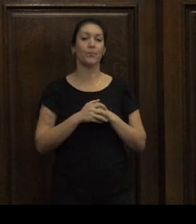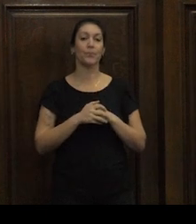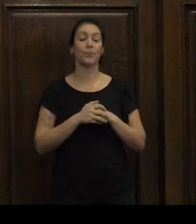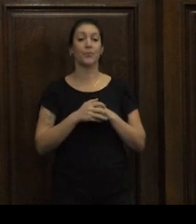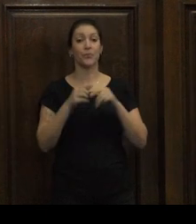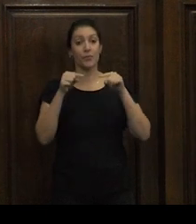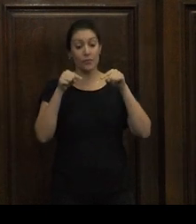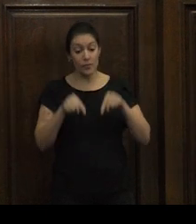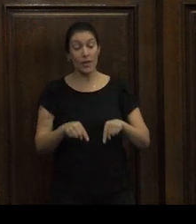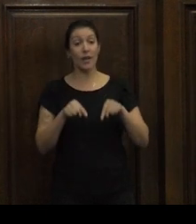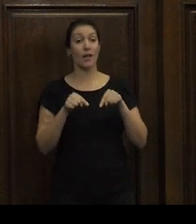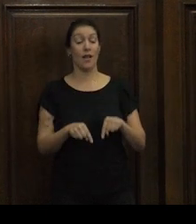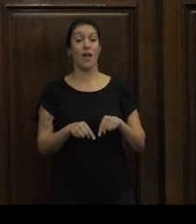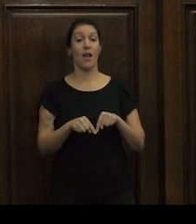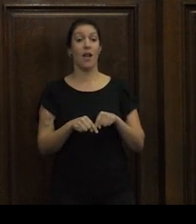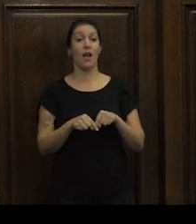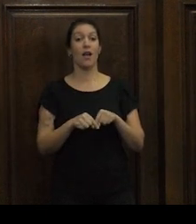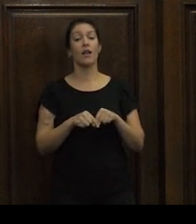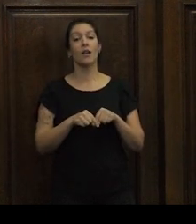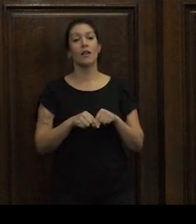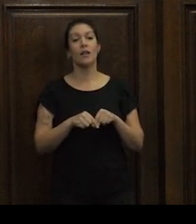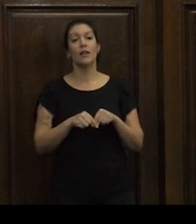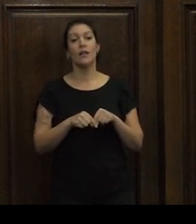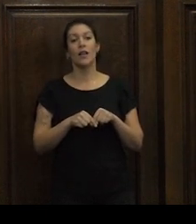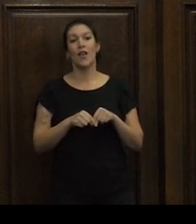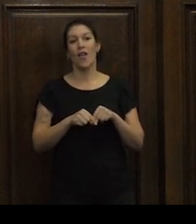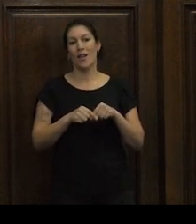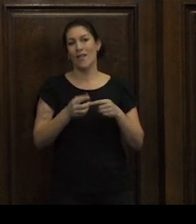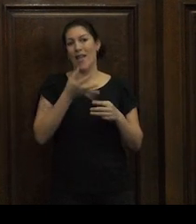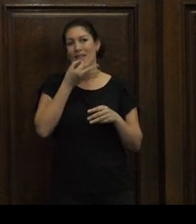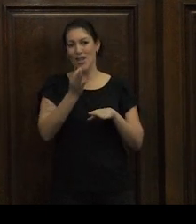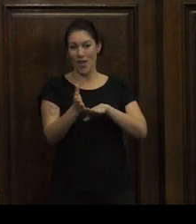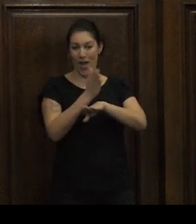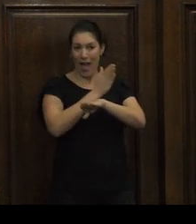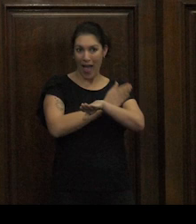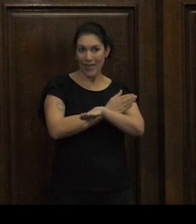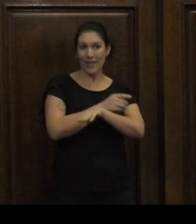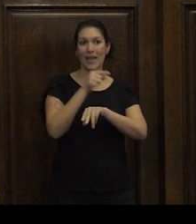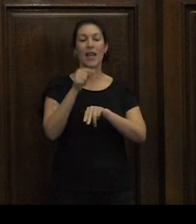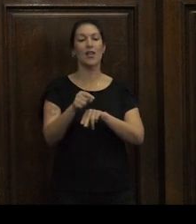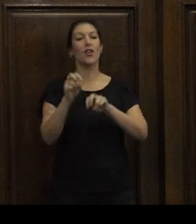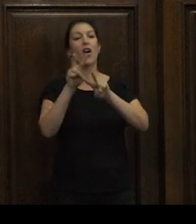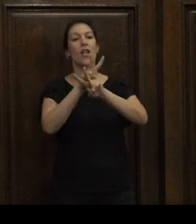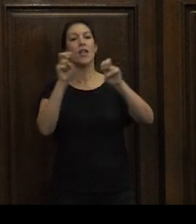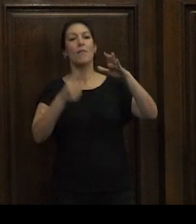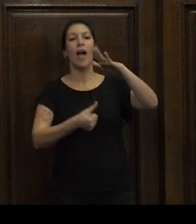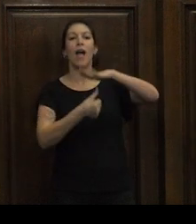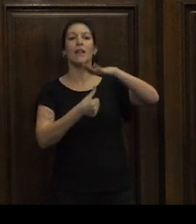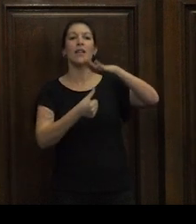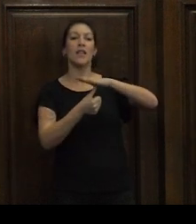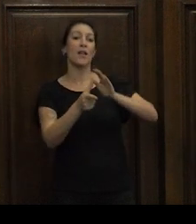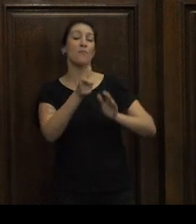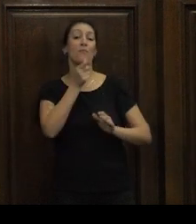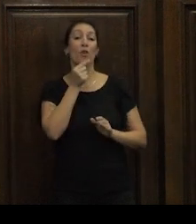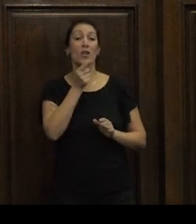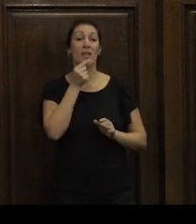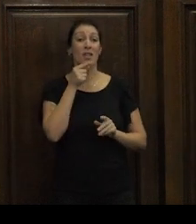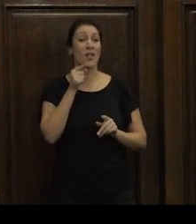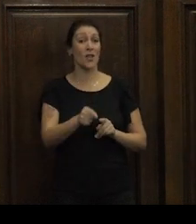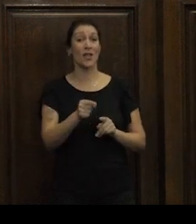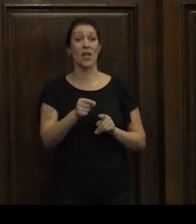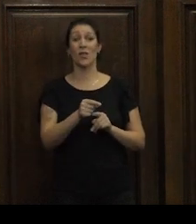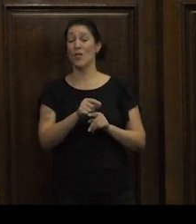Y aquí llegamos finalmente a lo que les había prometido al principio, ¿no?, estos nuevos líderes políticos que son muy